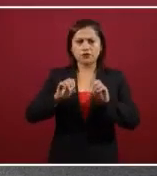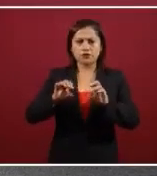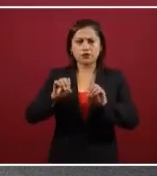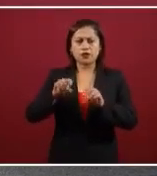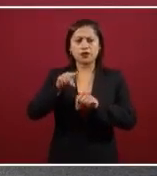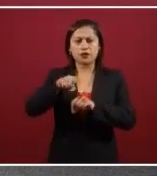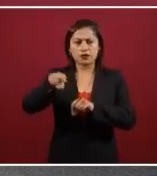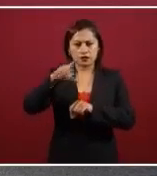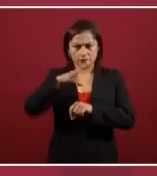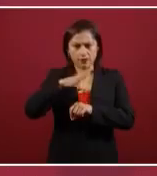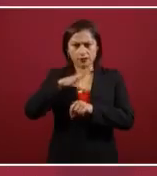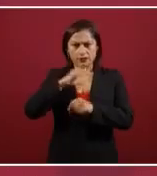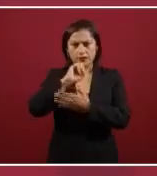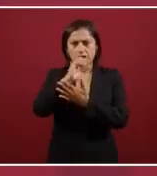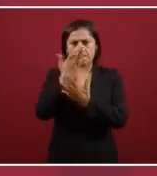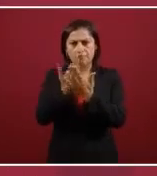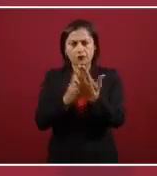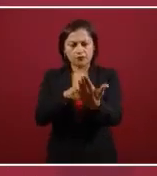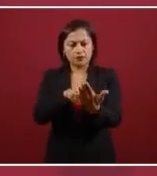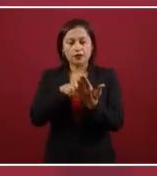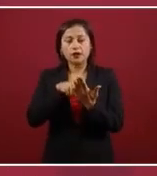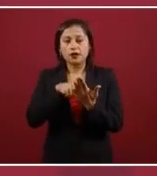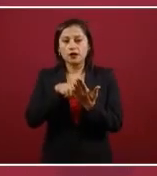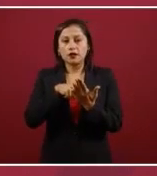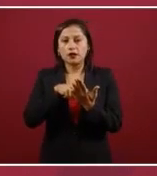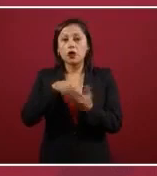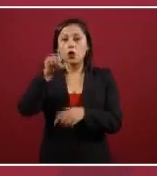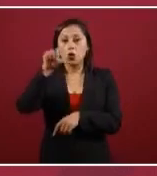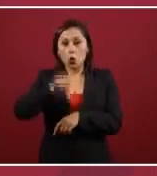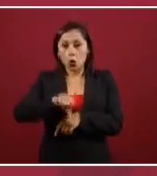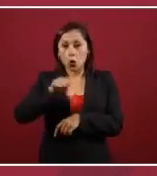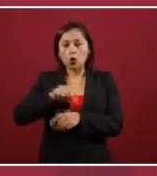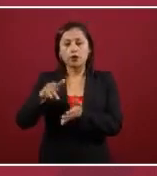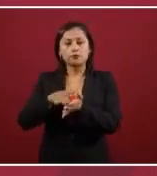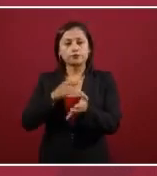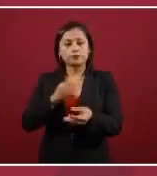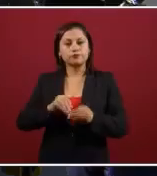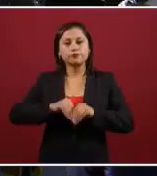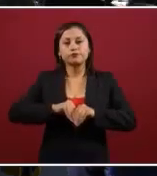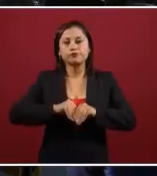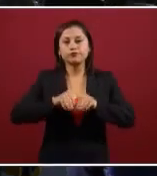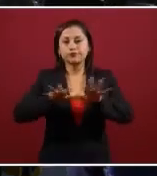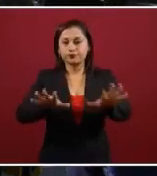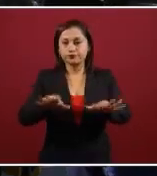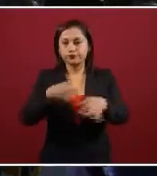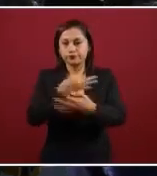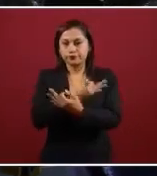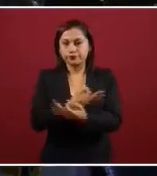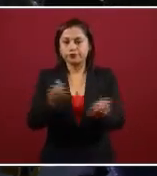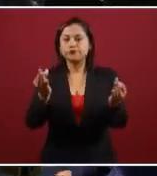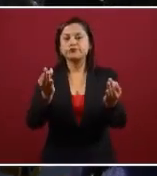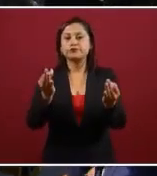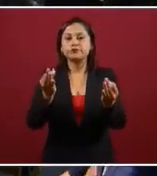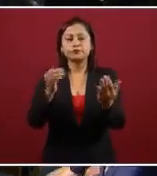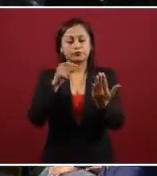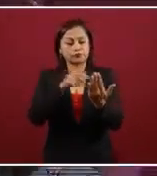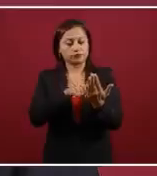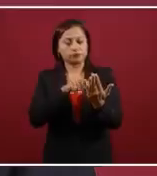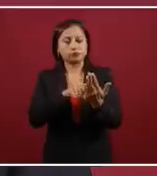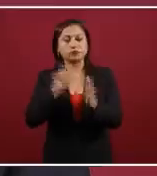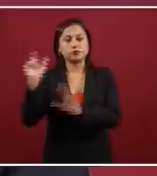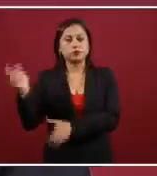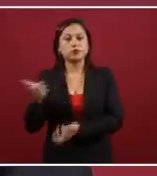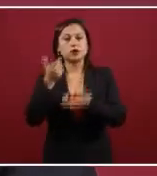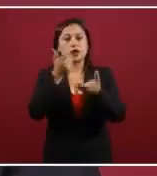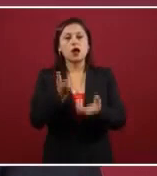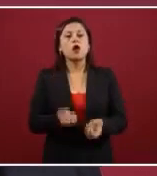Por eso hoy mismo informamos de cuánto es la inversión de